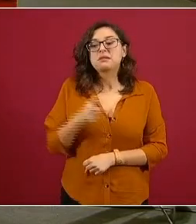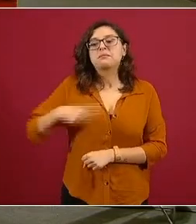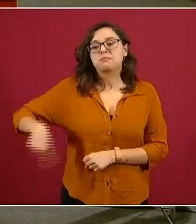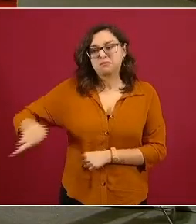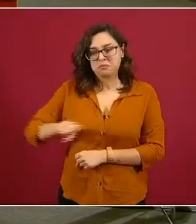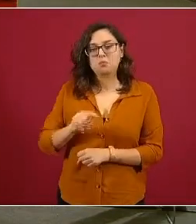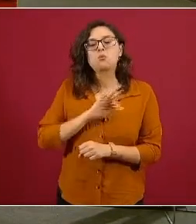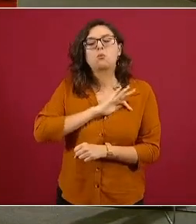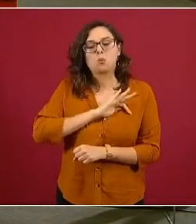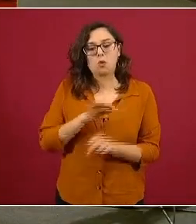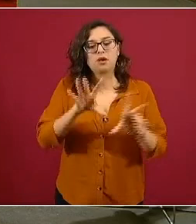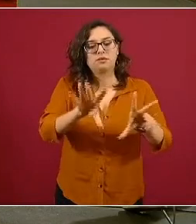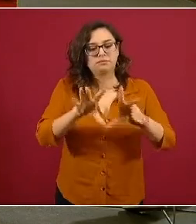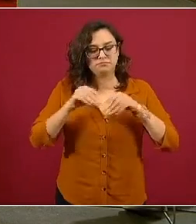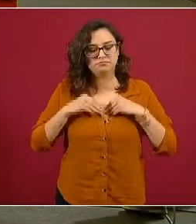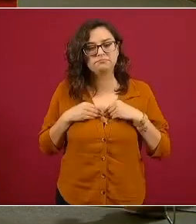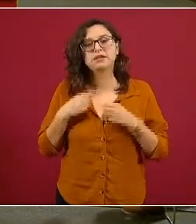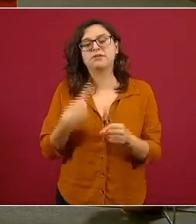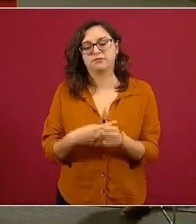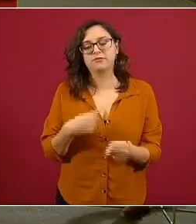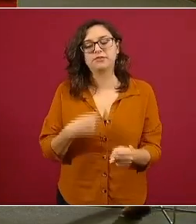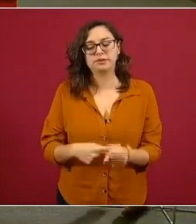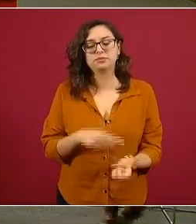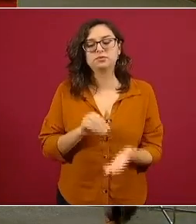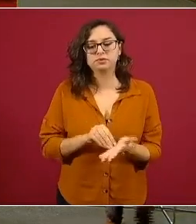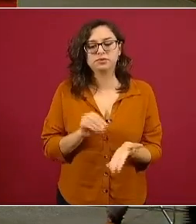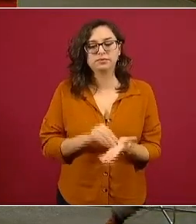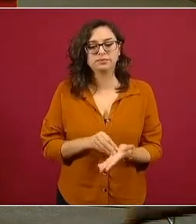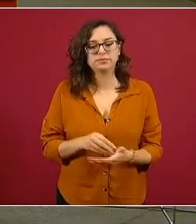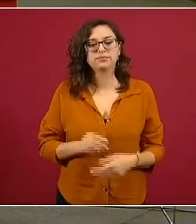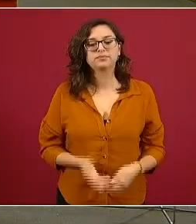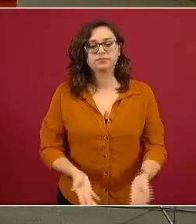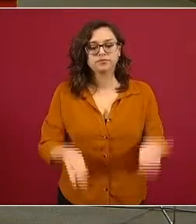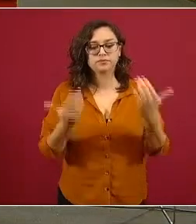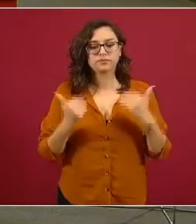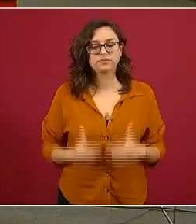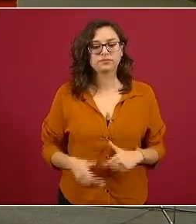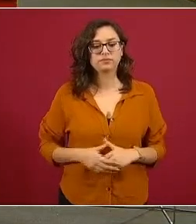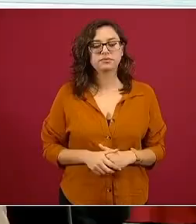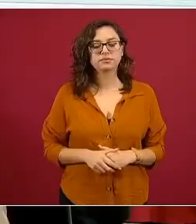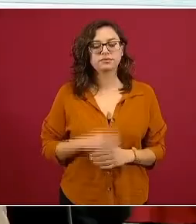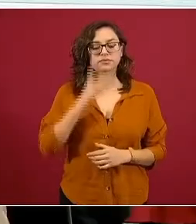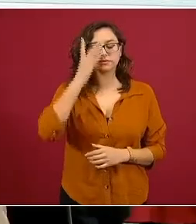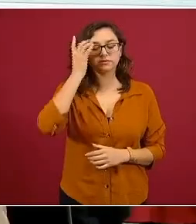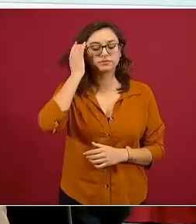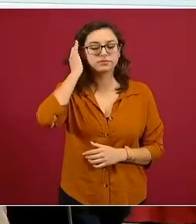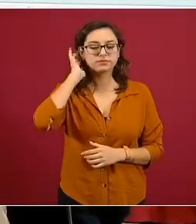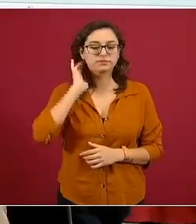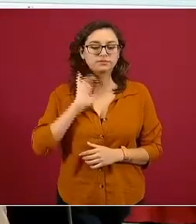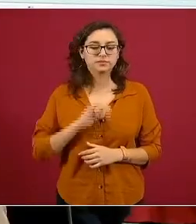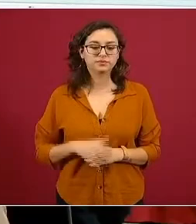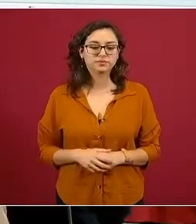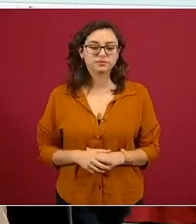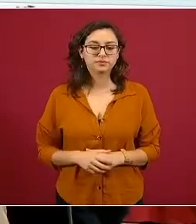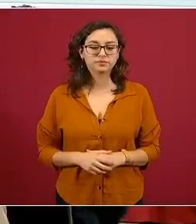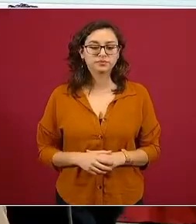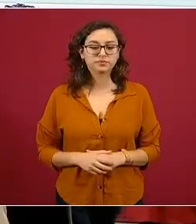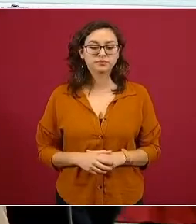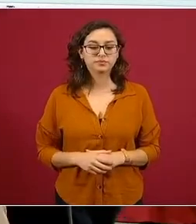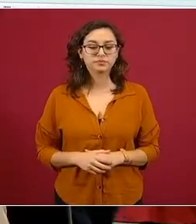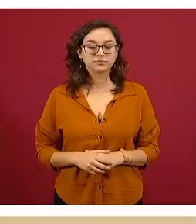pueden presentar la enfermedad. La que sigue, por favor. Ahora bien, con relación, ¿qué fue lo que hicimos?